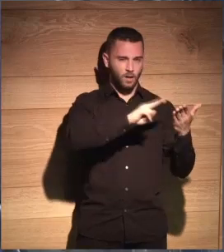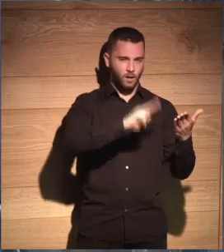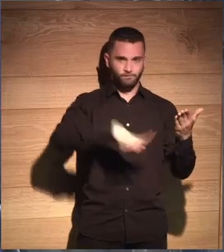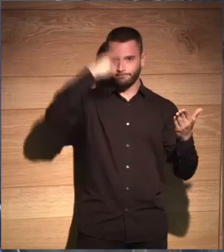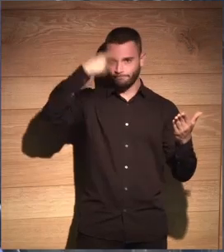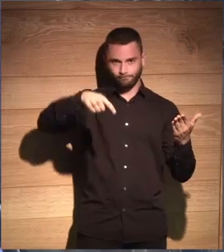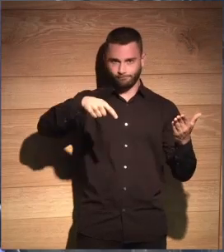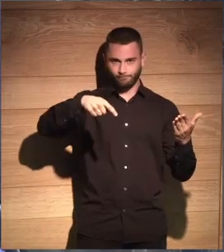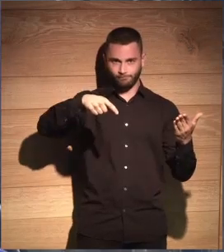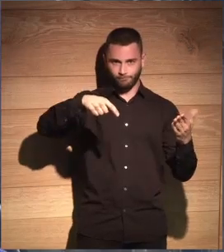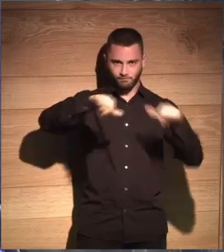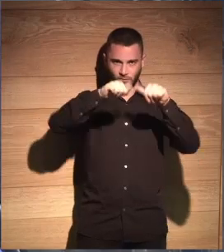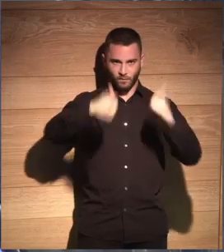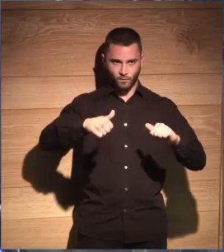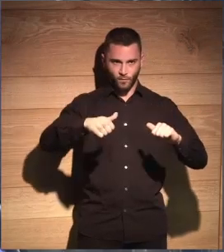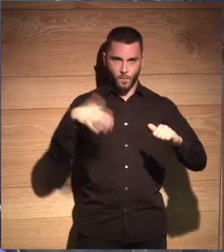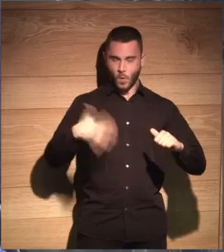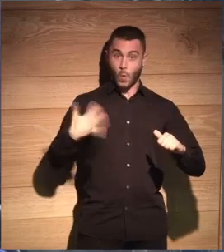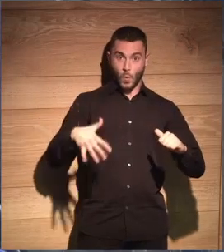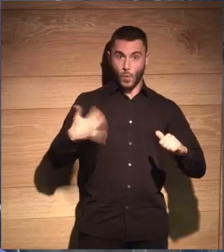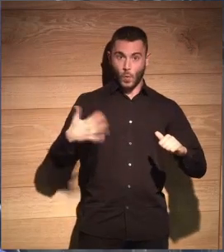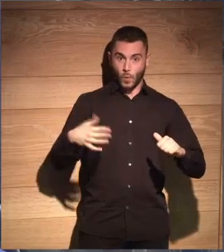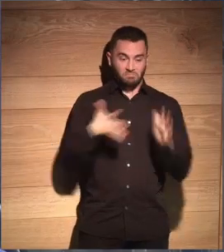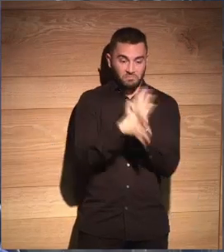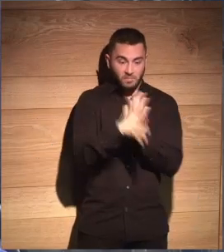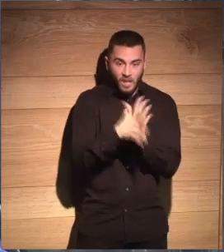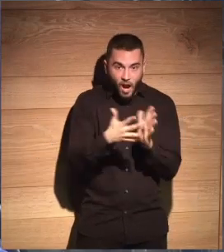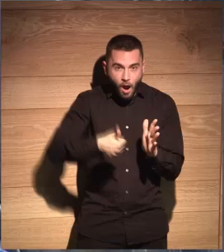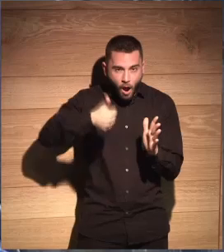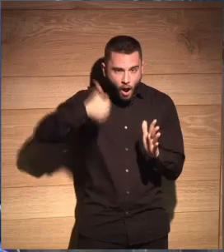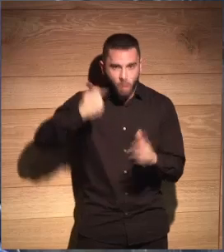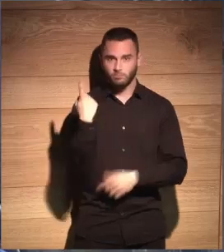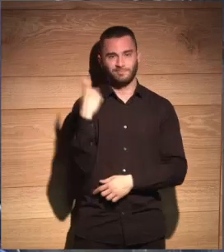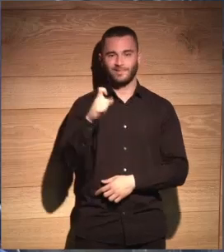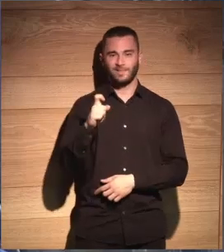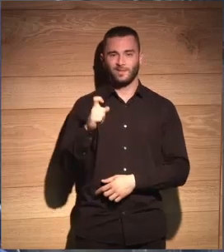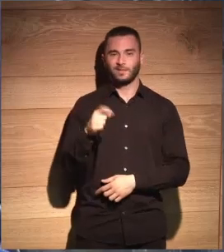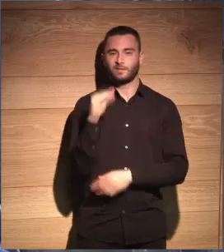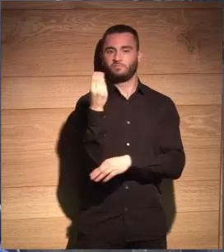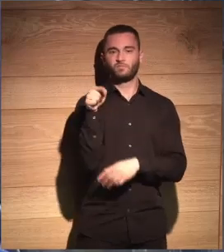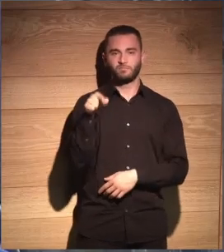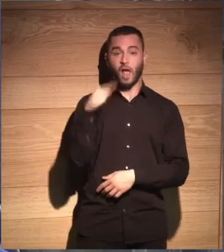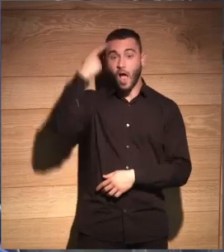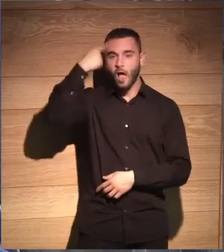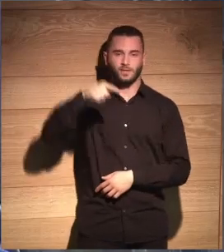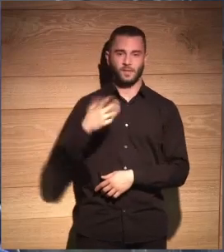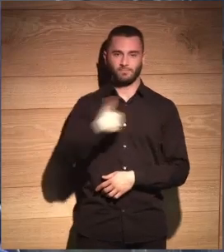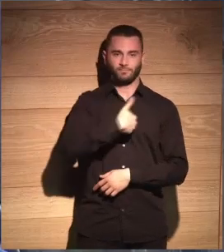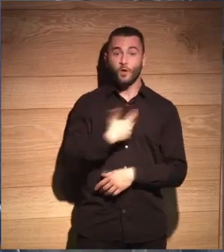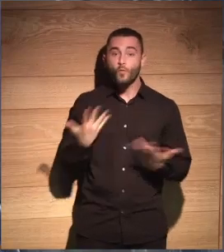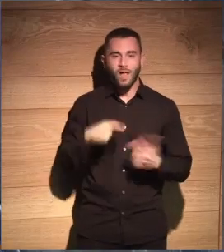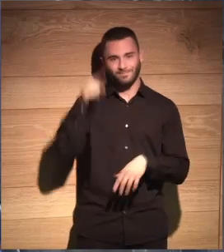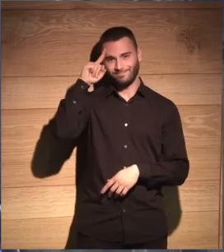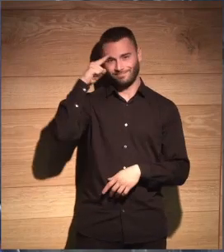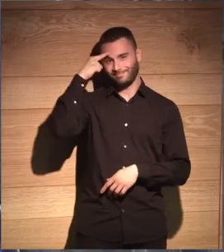una manera casi epidérmica, sin tener que explicar nada, pues ya está, ahí está el personaje y ya sabes el papel que va a